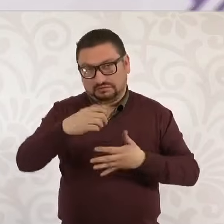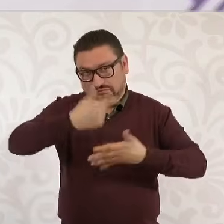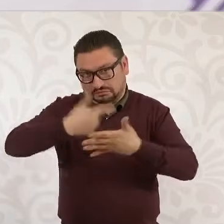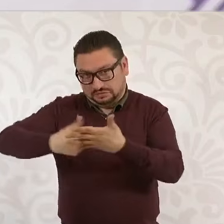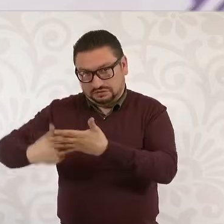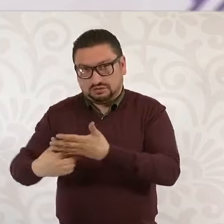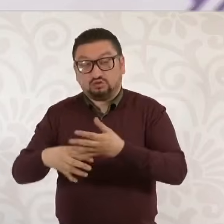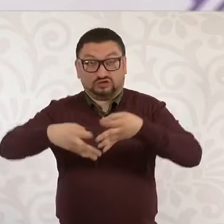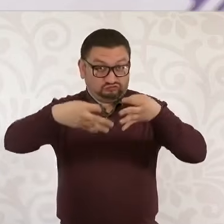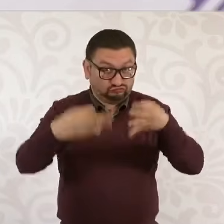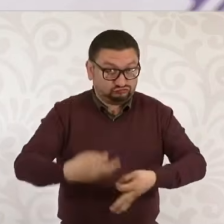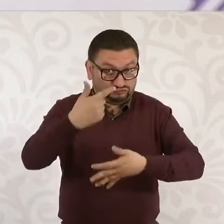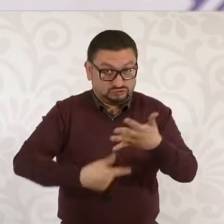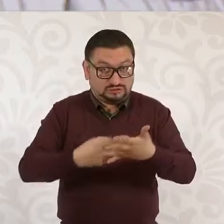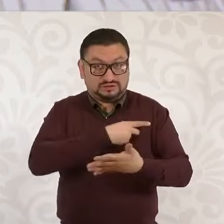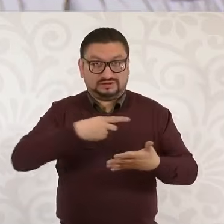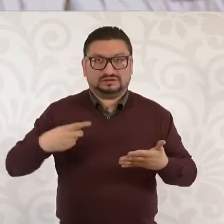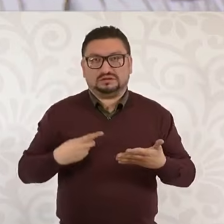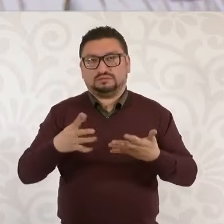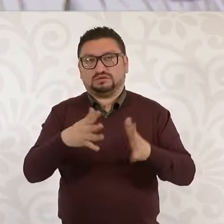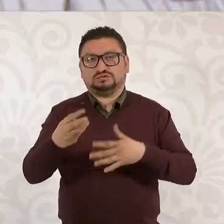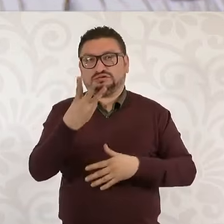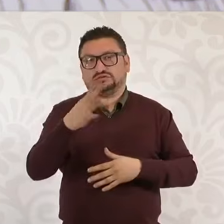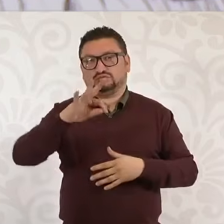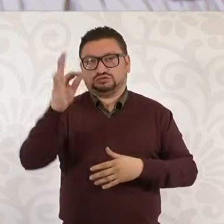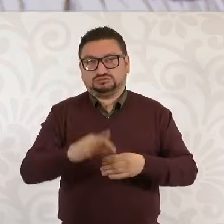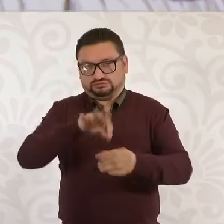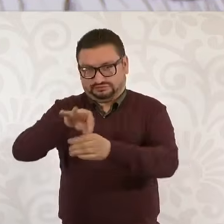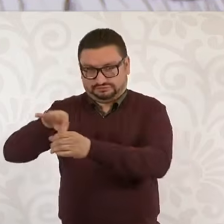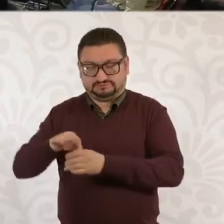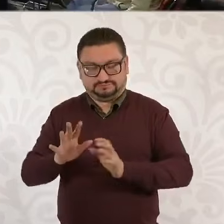su registro final tienen que tener al menos 3% de la votación.